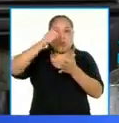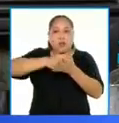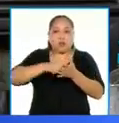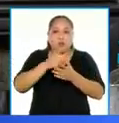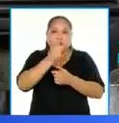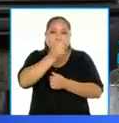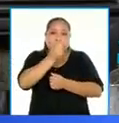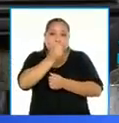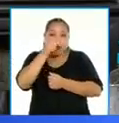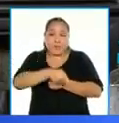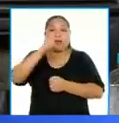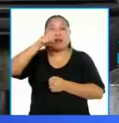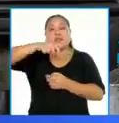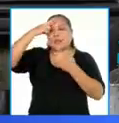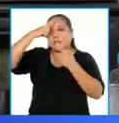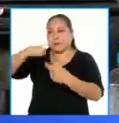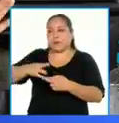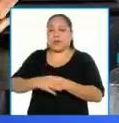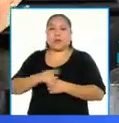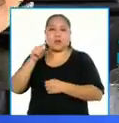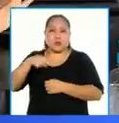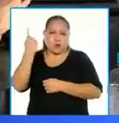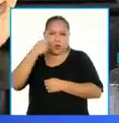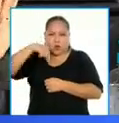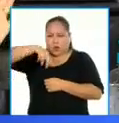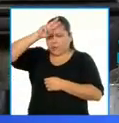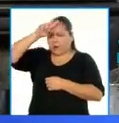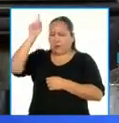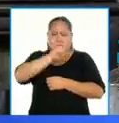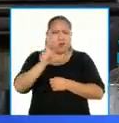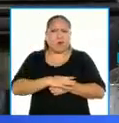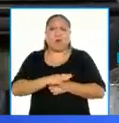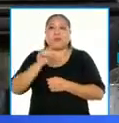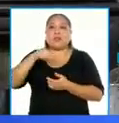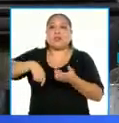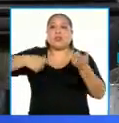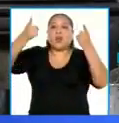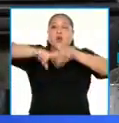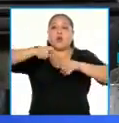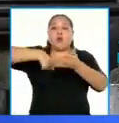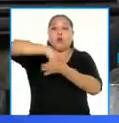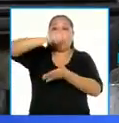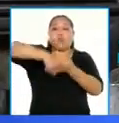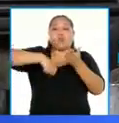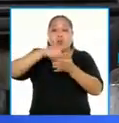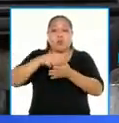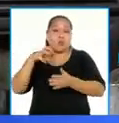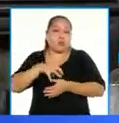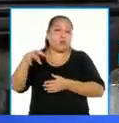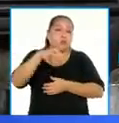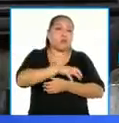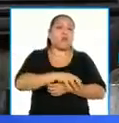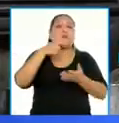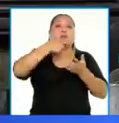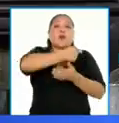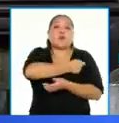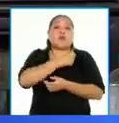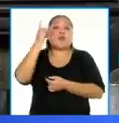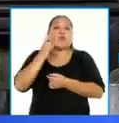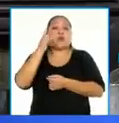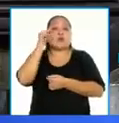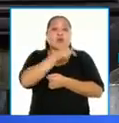eso no solamente es para el Perú, pueden averiguar, y esto es los contratos de los laboratorios por tratarse de vacunas de emergencia, reitero,